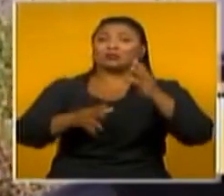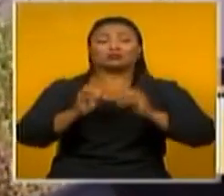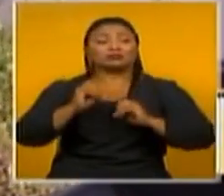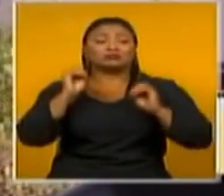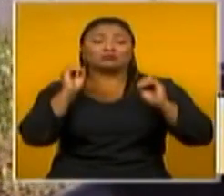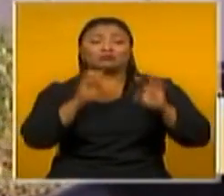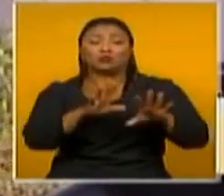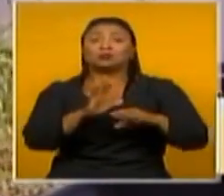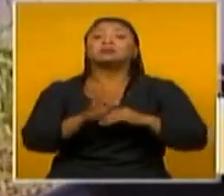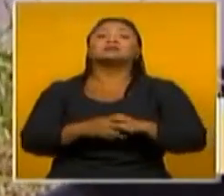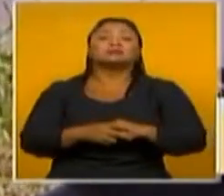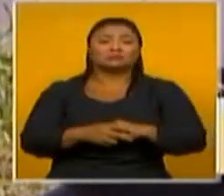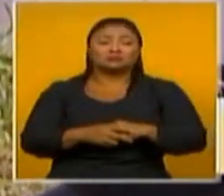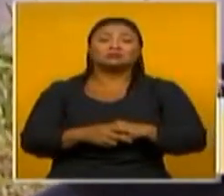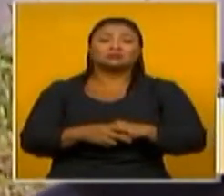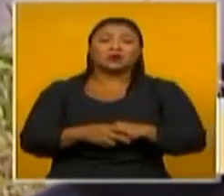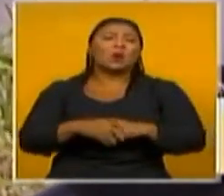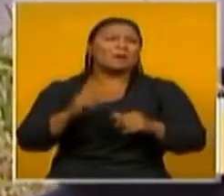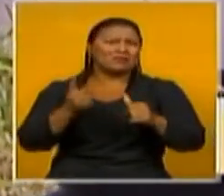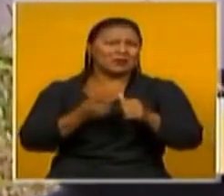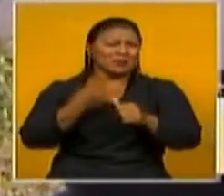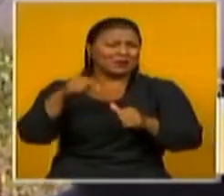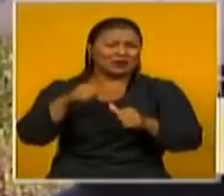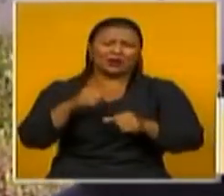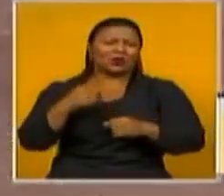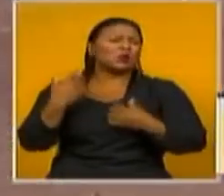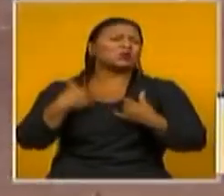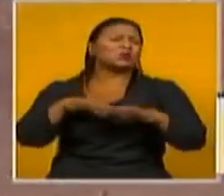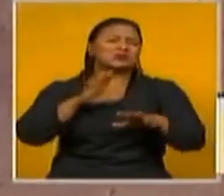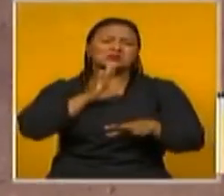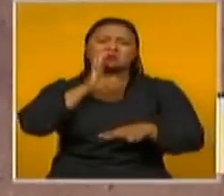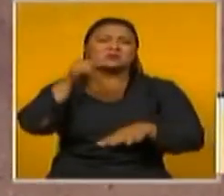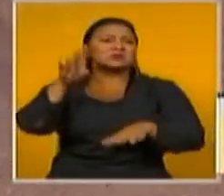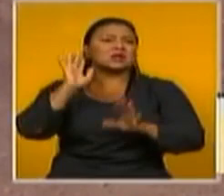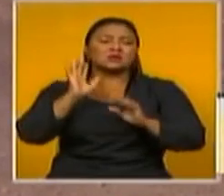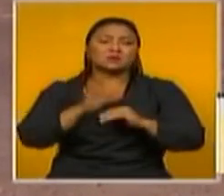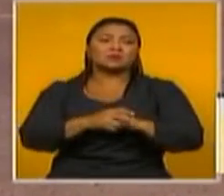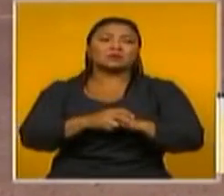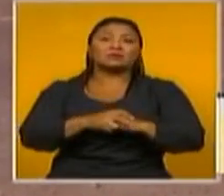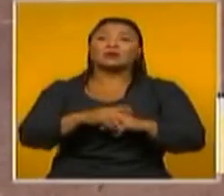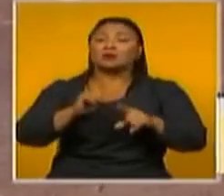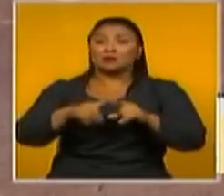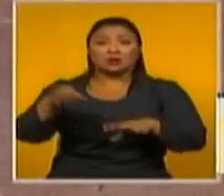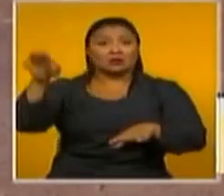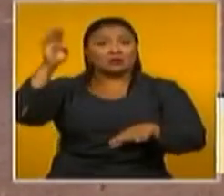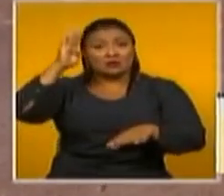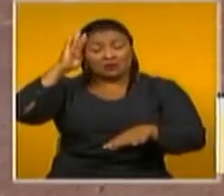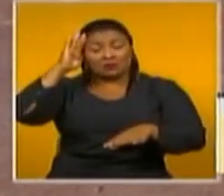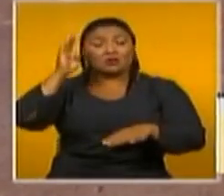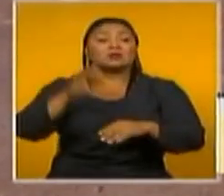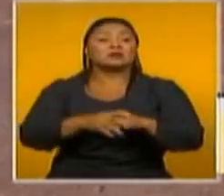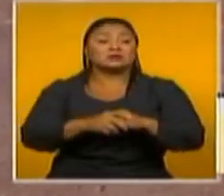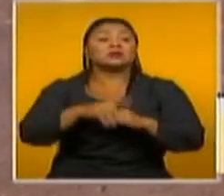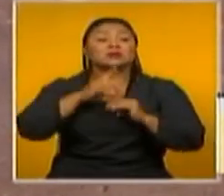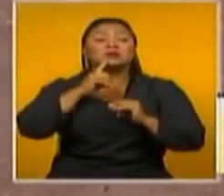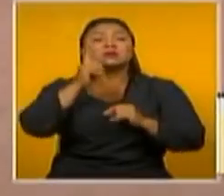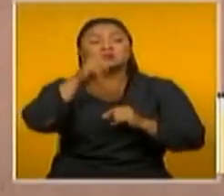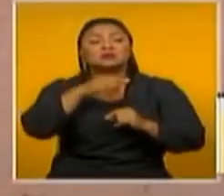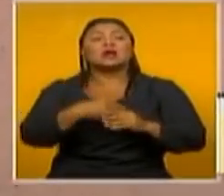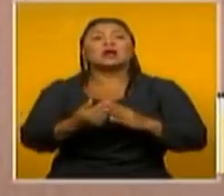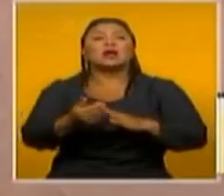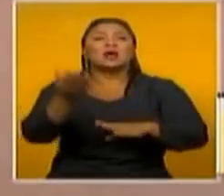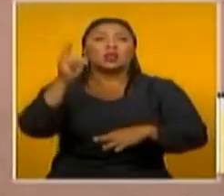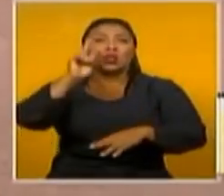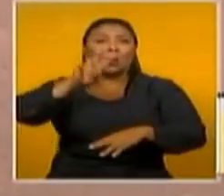Los botan embalados. Aquí ya no es primera vez, esto aquí es oscuro. Según el parte de la policía, la víctima registraba antecedentes penales en